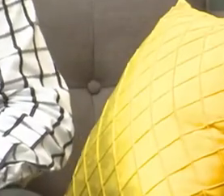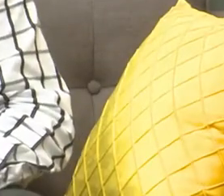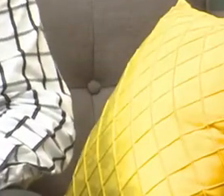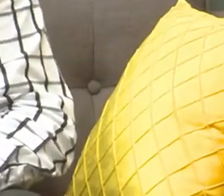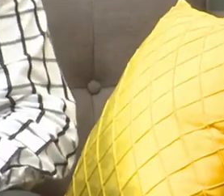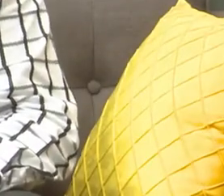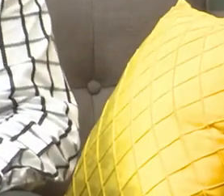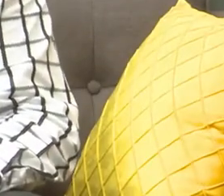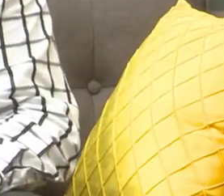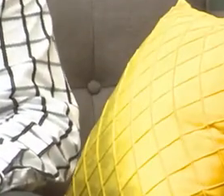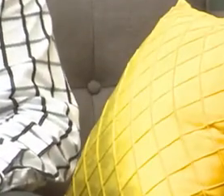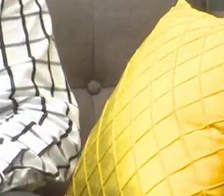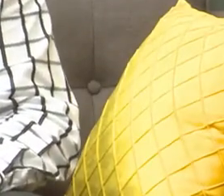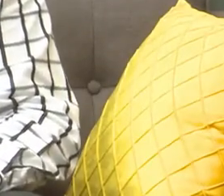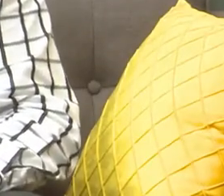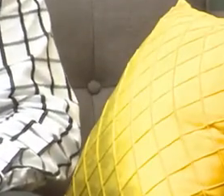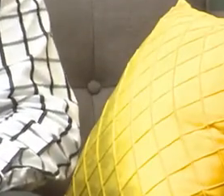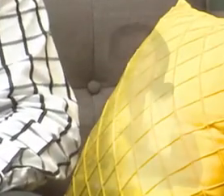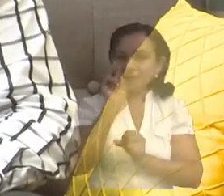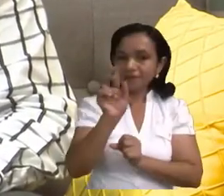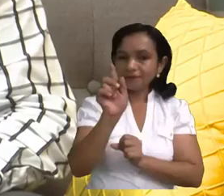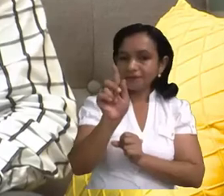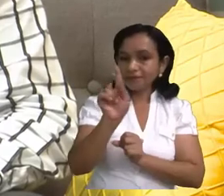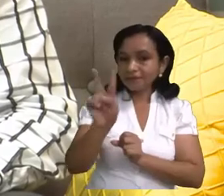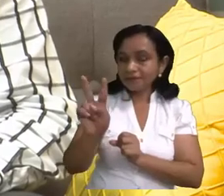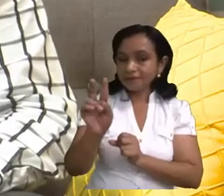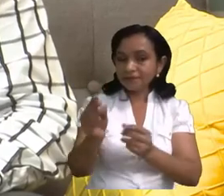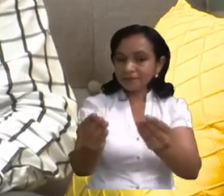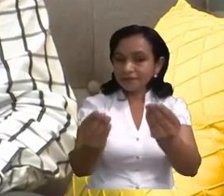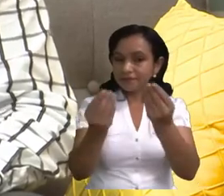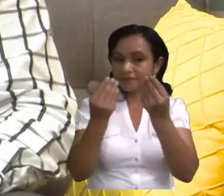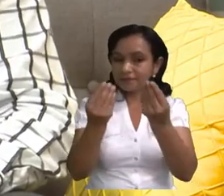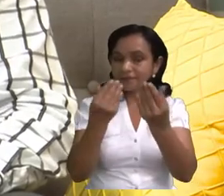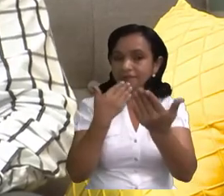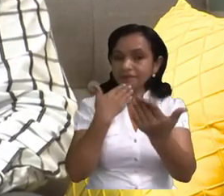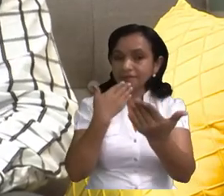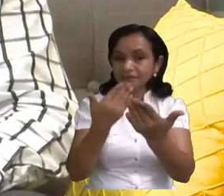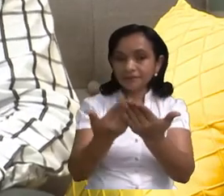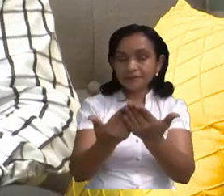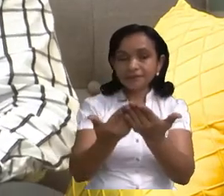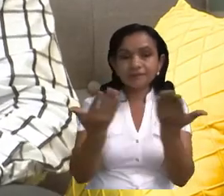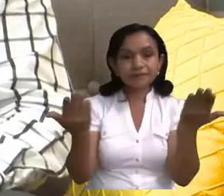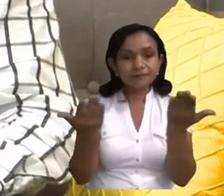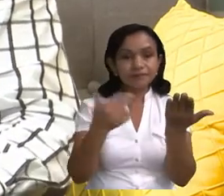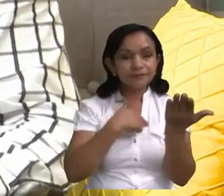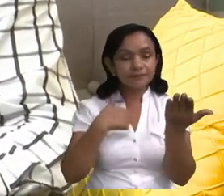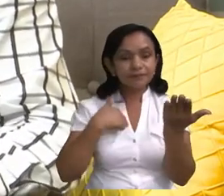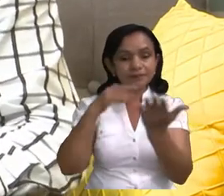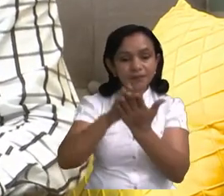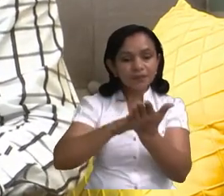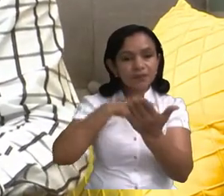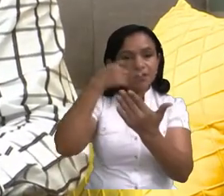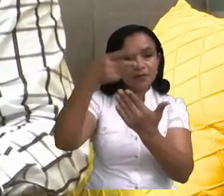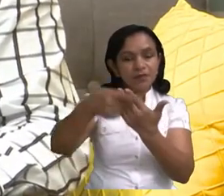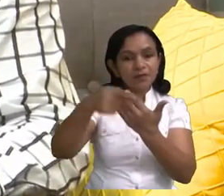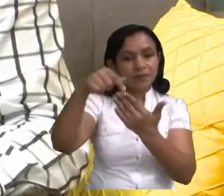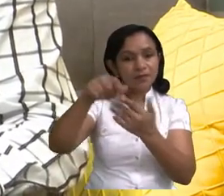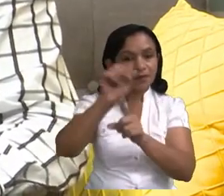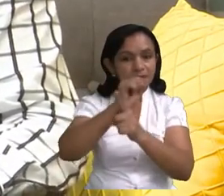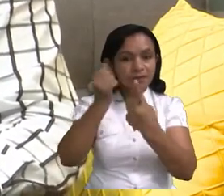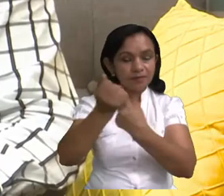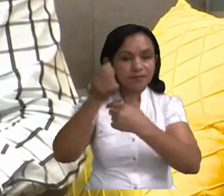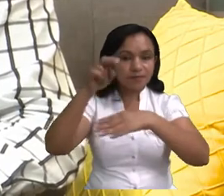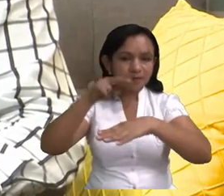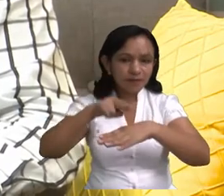Muchísimas gracias por continuar en sintonía del canal parlamentario. Muchísimas gracias por continuar acompañándonos en su programa desde el Parlamento. Continuamos